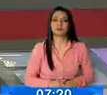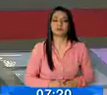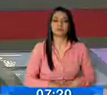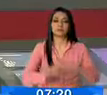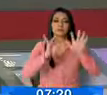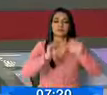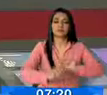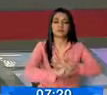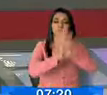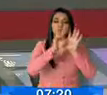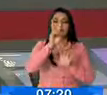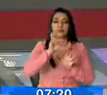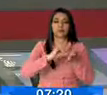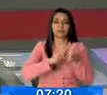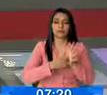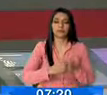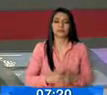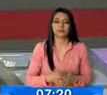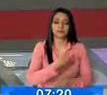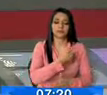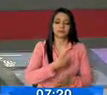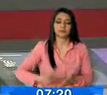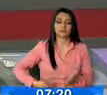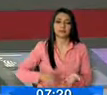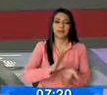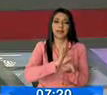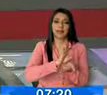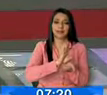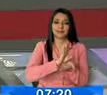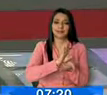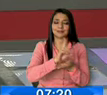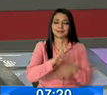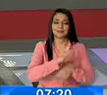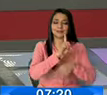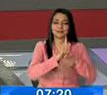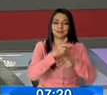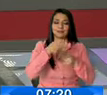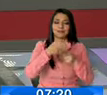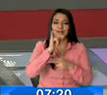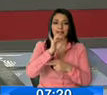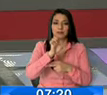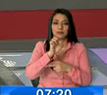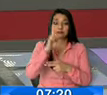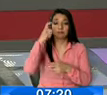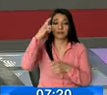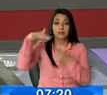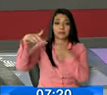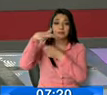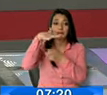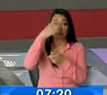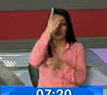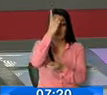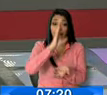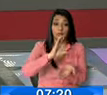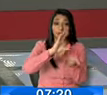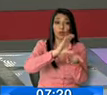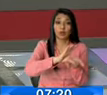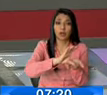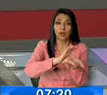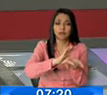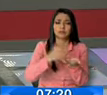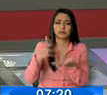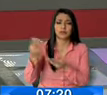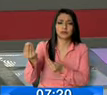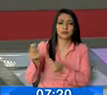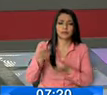Son las 7:20 de la mañana. El presidente del IES, Richard Espinosa, reconoció que la deuda que el Estado mantiene con la institución, tras conocer el